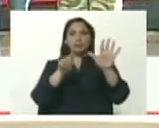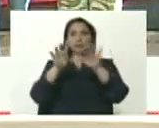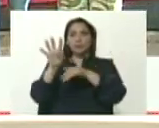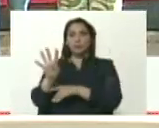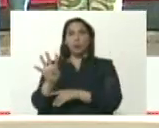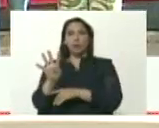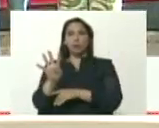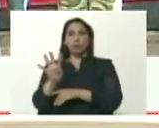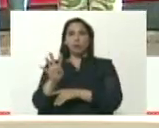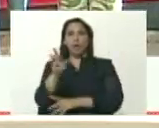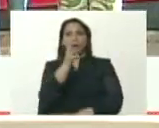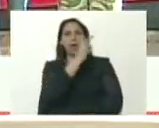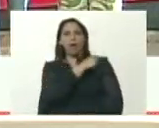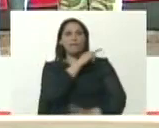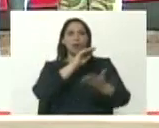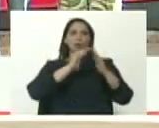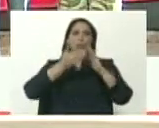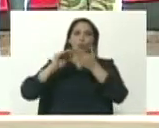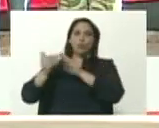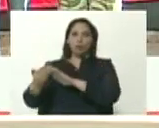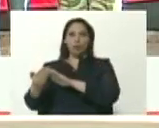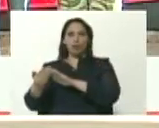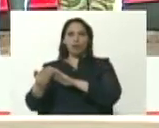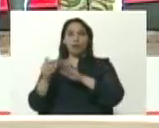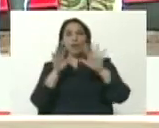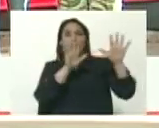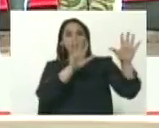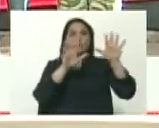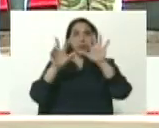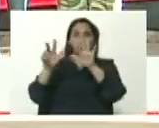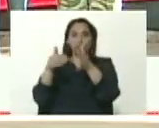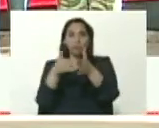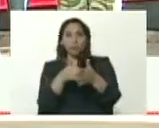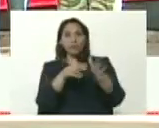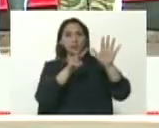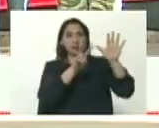3.464 jefes de comunidades y